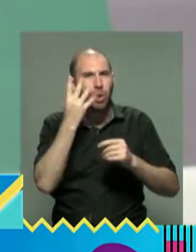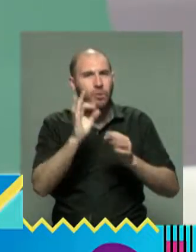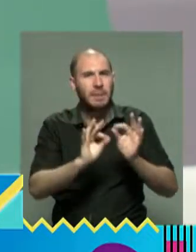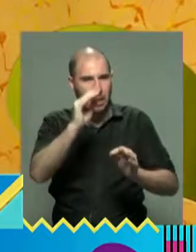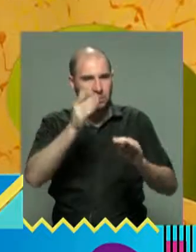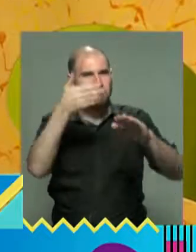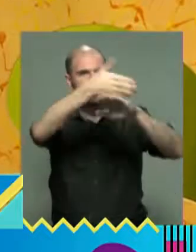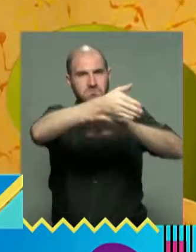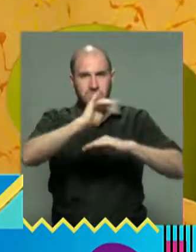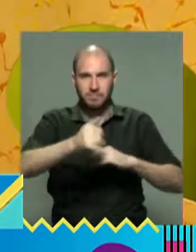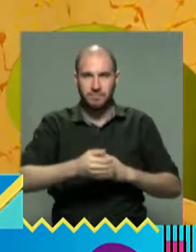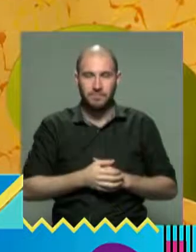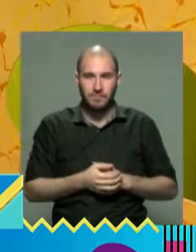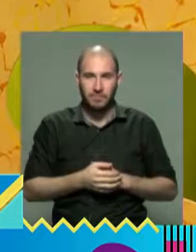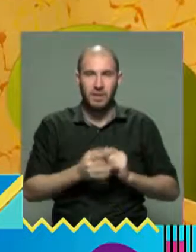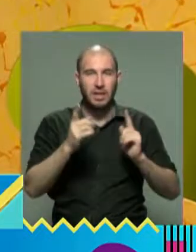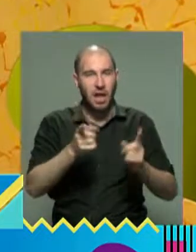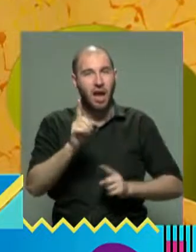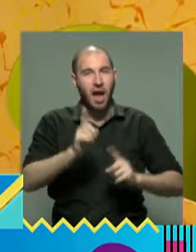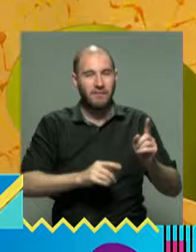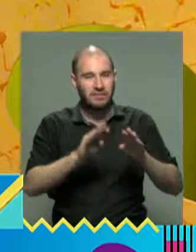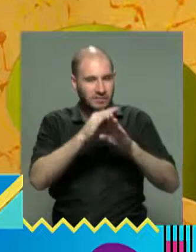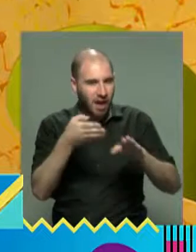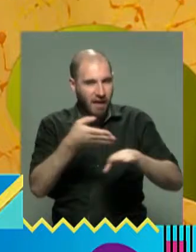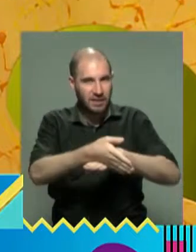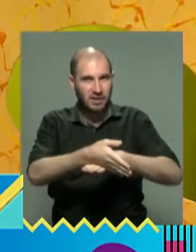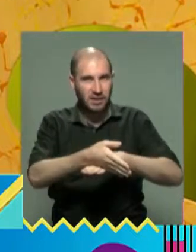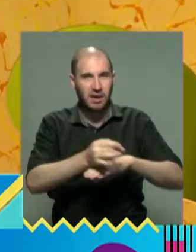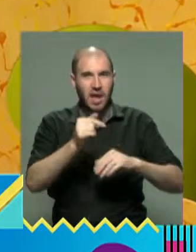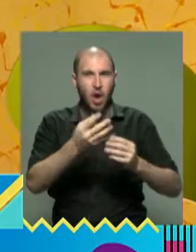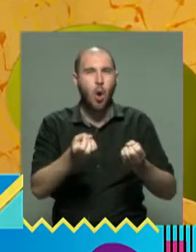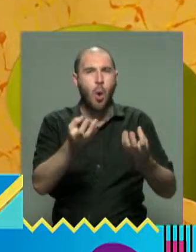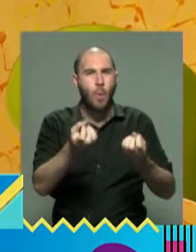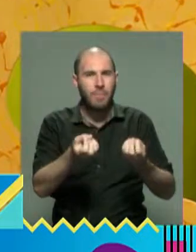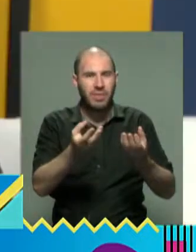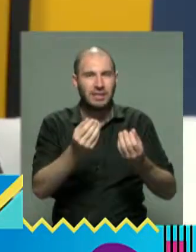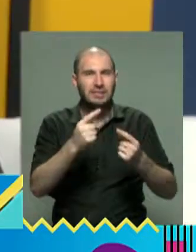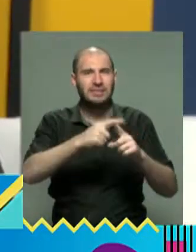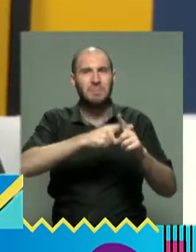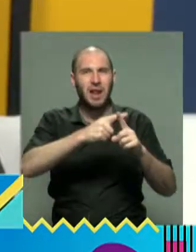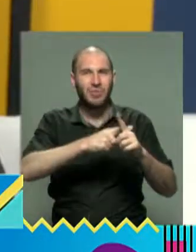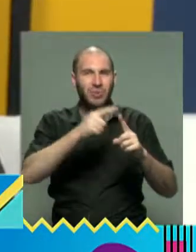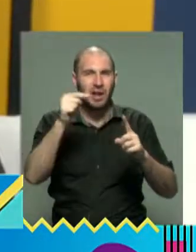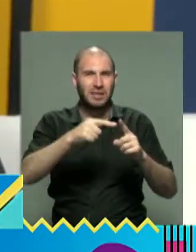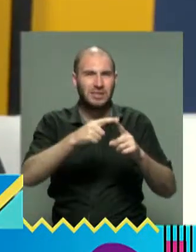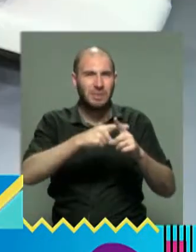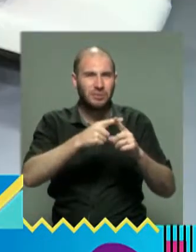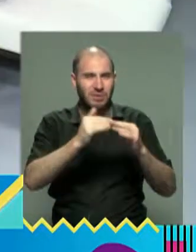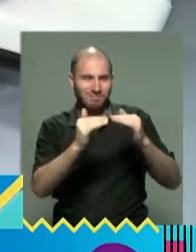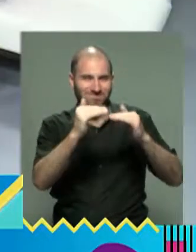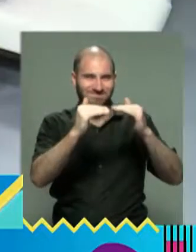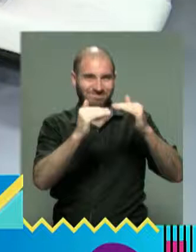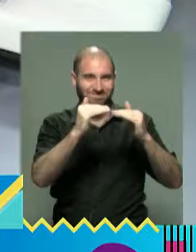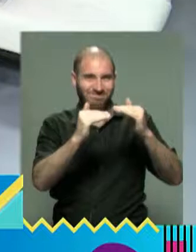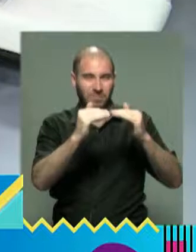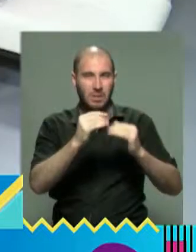altura. Y a veces estar en una cavidad, hay mucha humedad, la temperatura siempre es una temperatura media. O